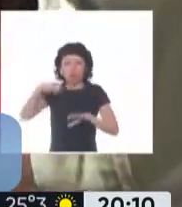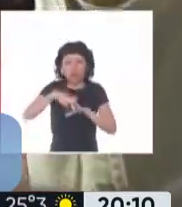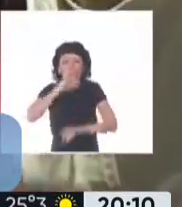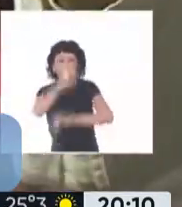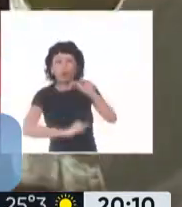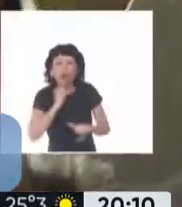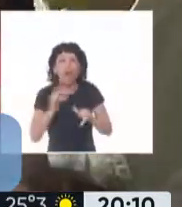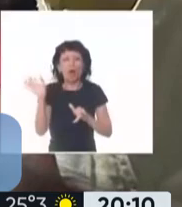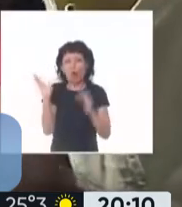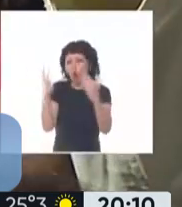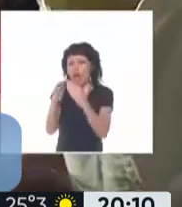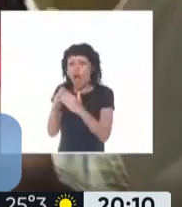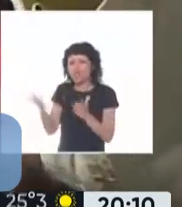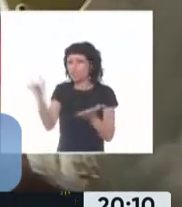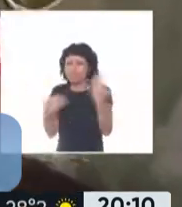casa.